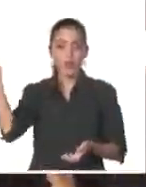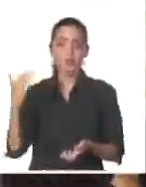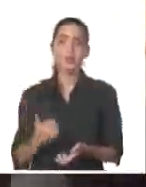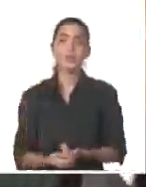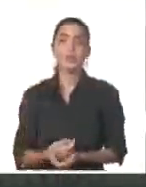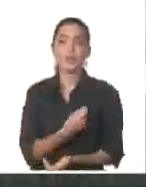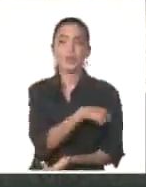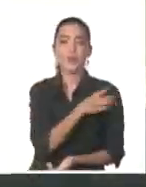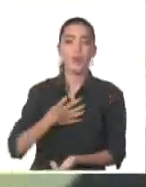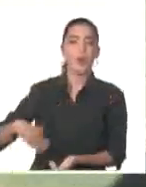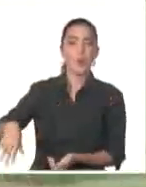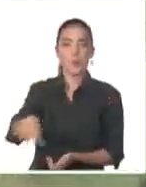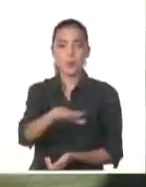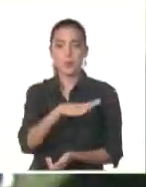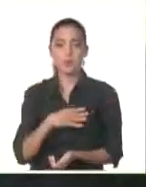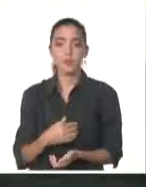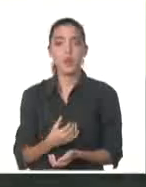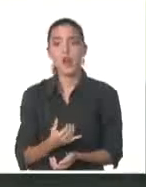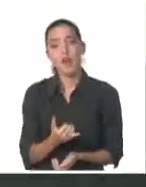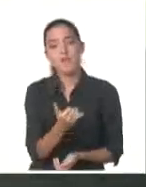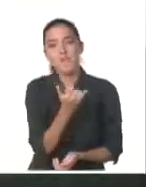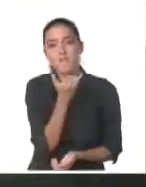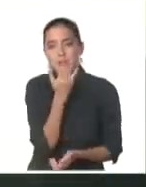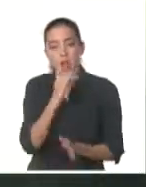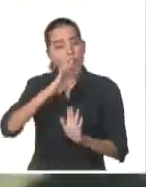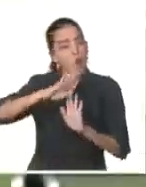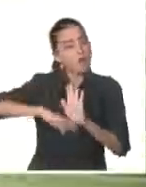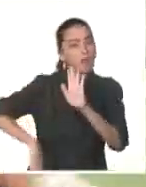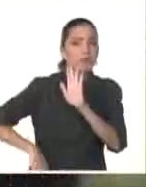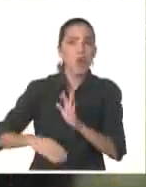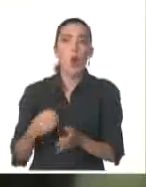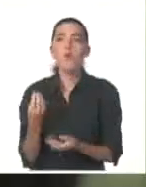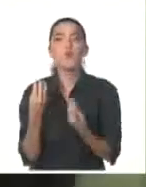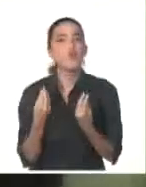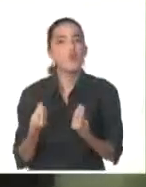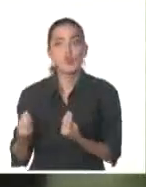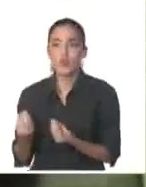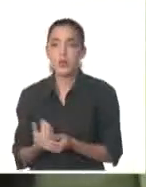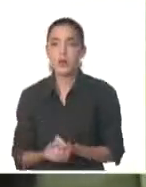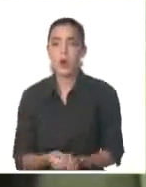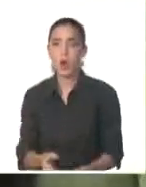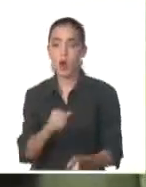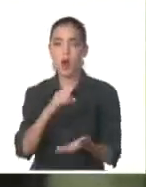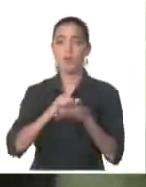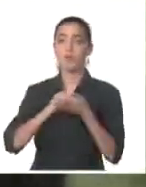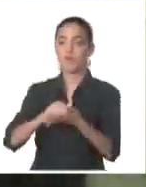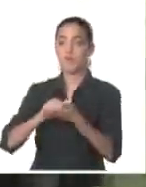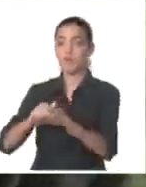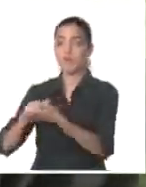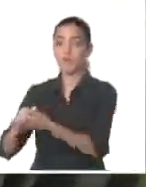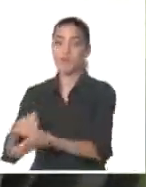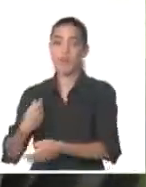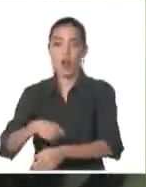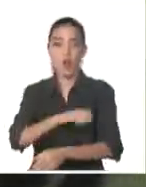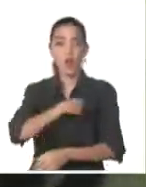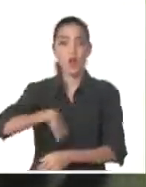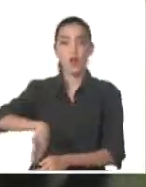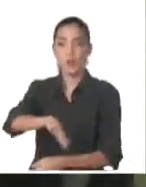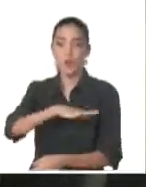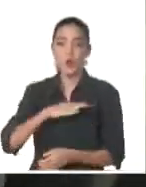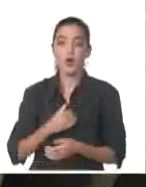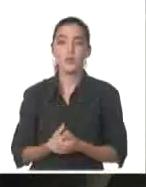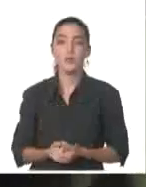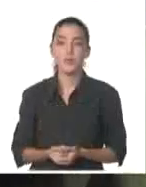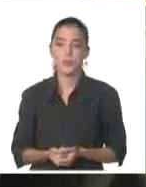causa del huracán, pero con el trabajo de su gente, el apoyo permanente del gobierno y el pueblo cubanos y la solidaridad internacional,